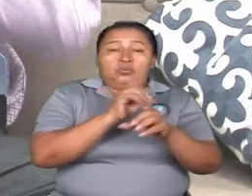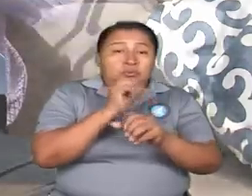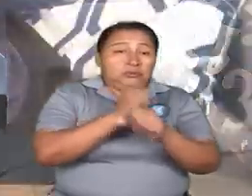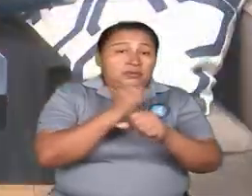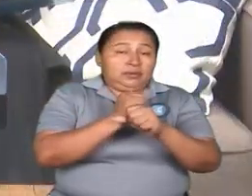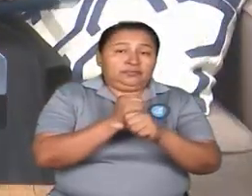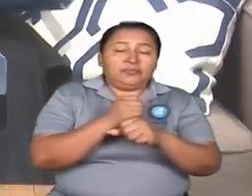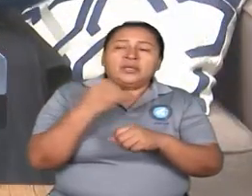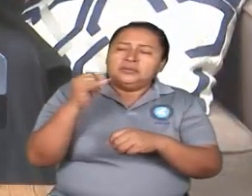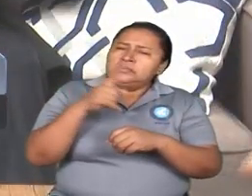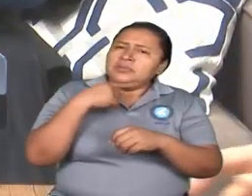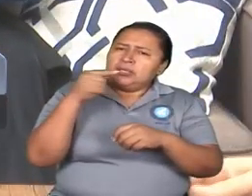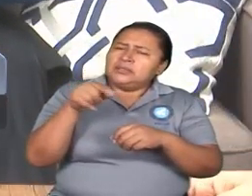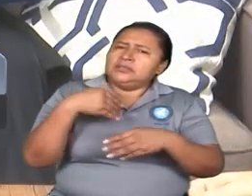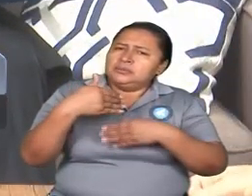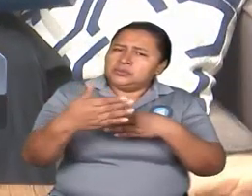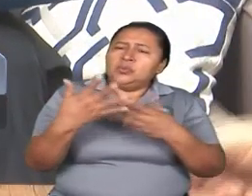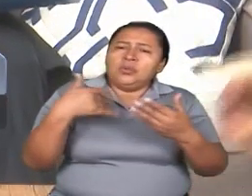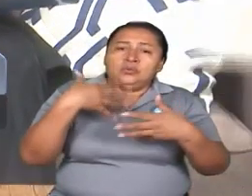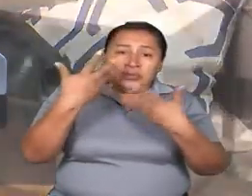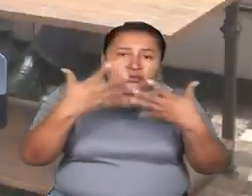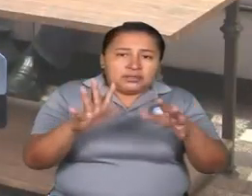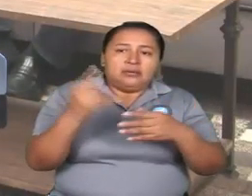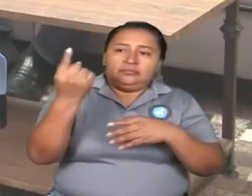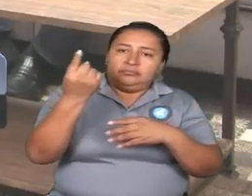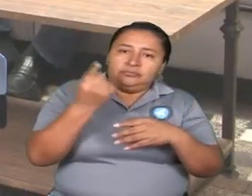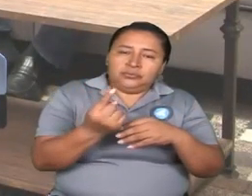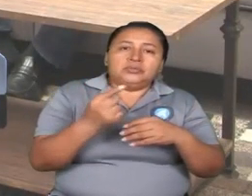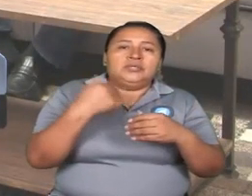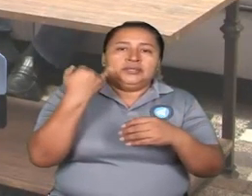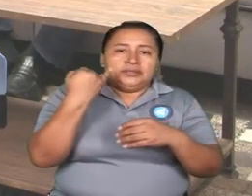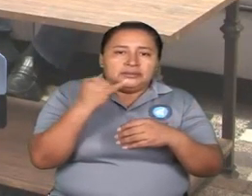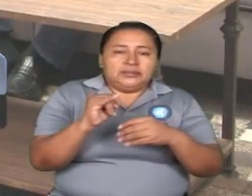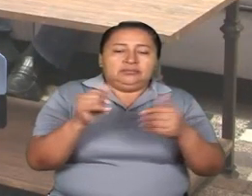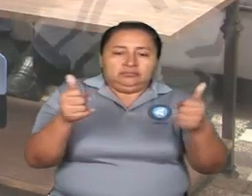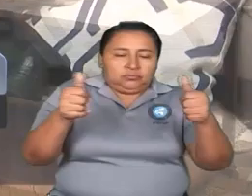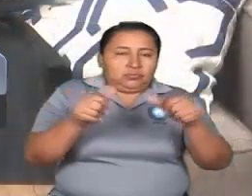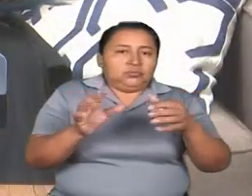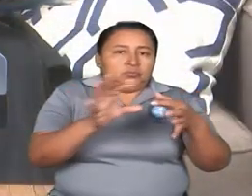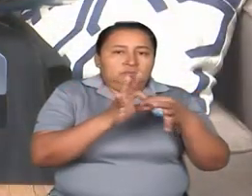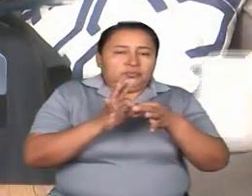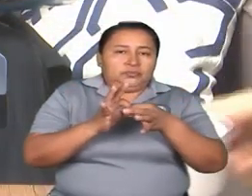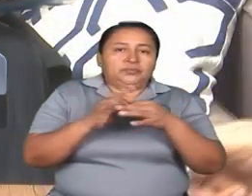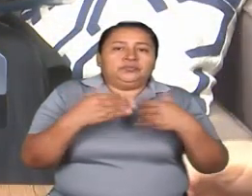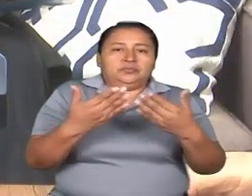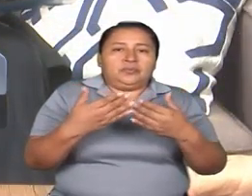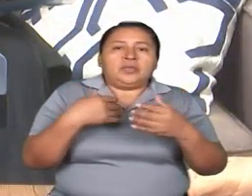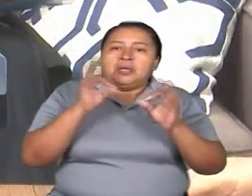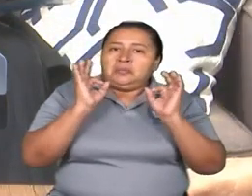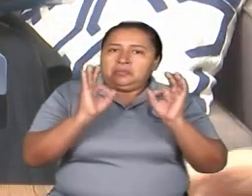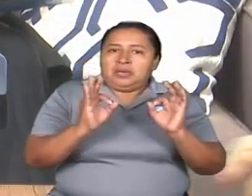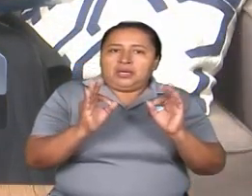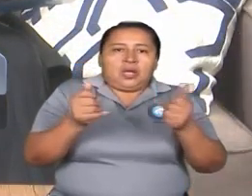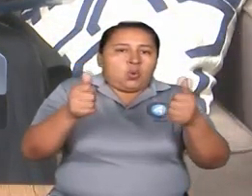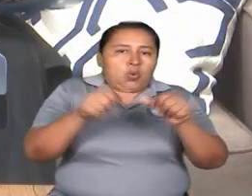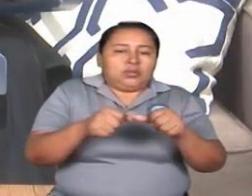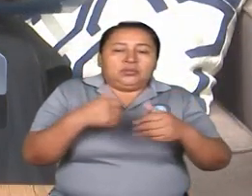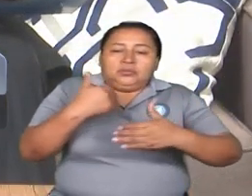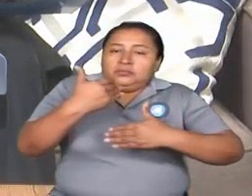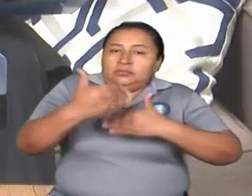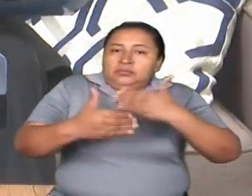proceso, bueno, cuando ustedes ya vienen y convergen en que efectivamente sería acuerdo, sería parte del